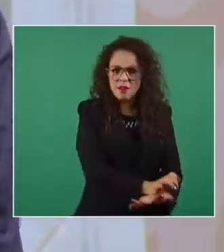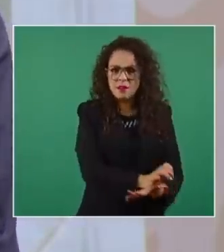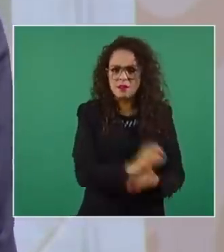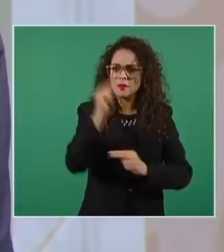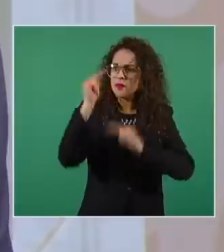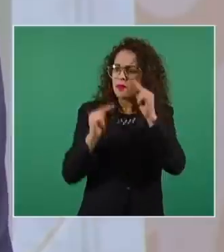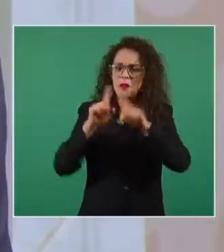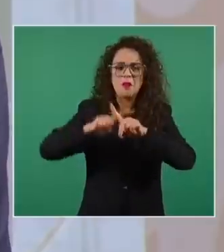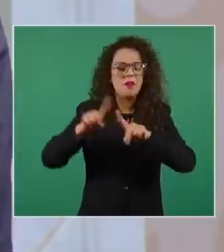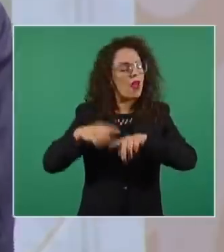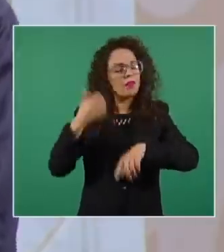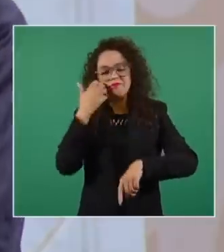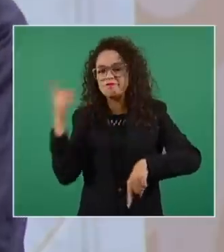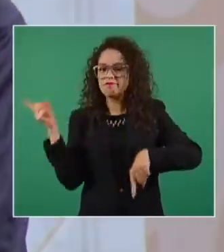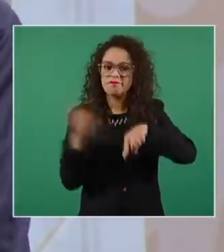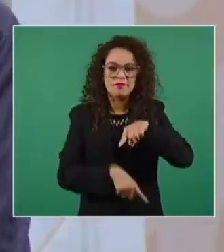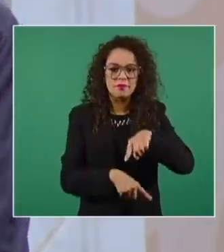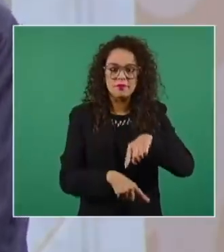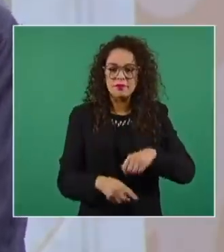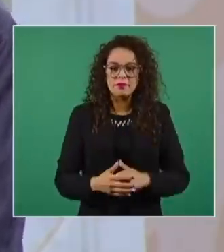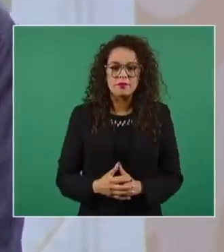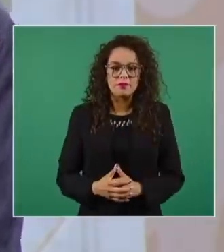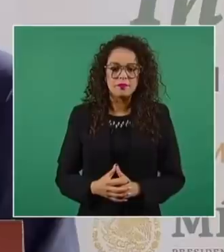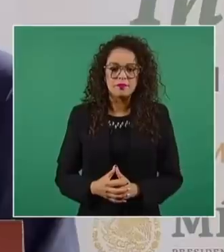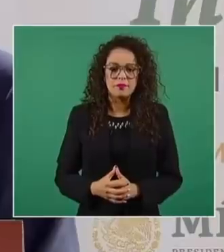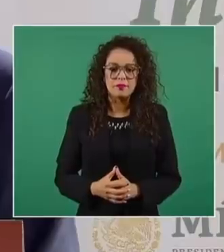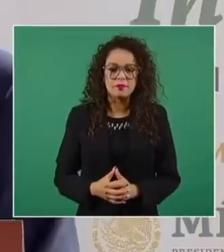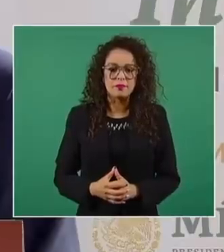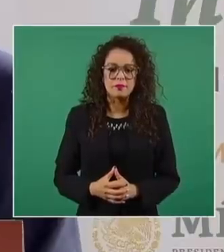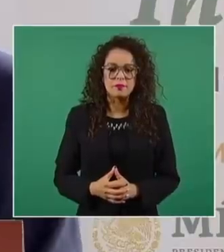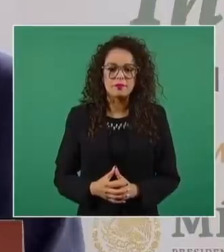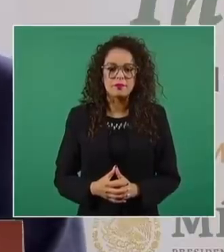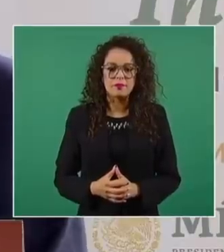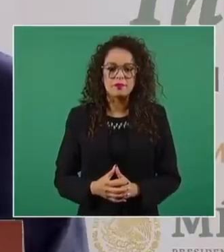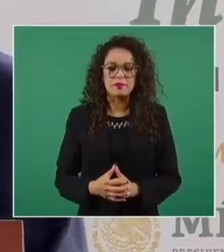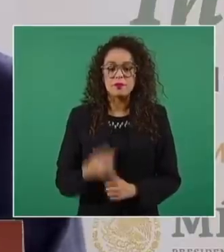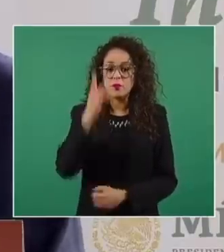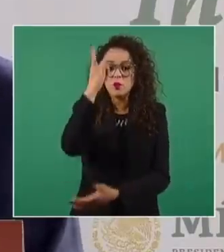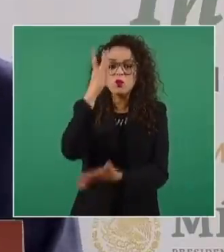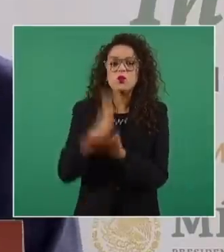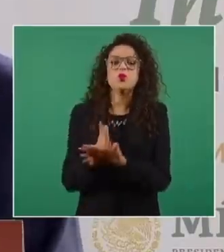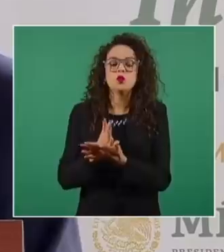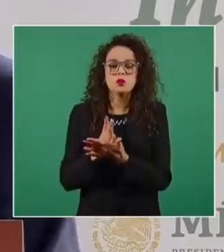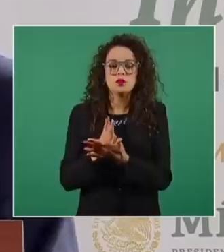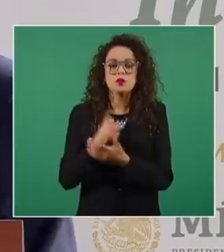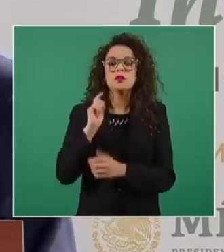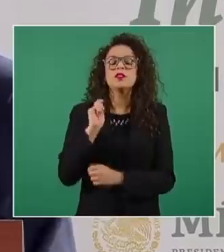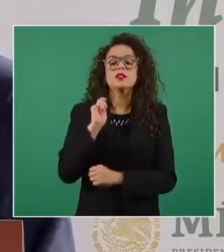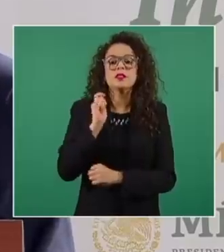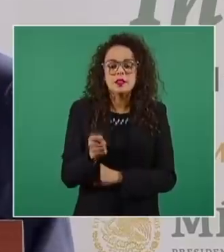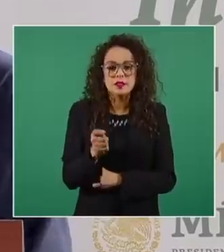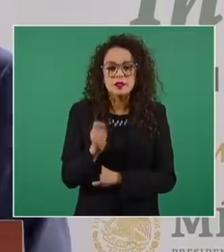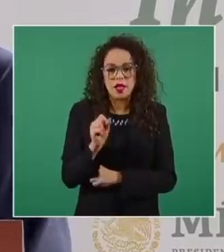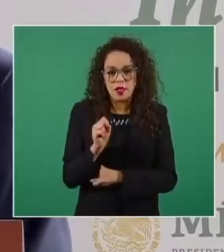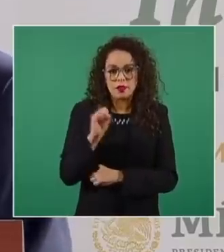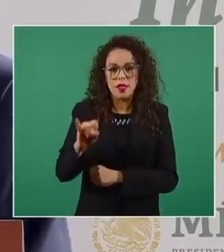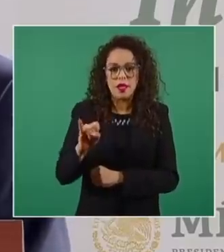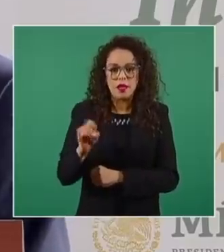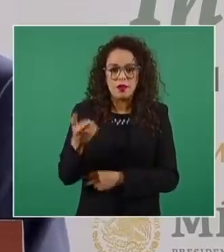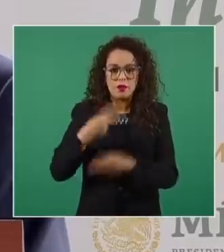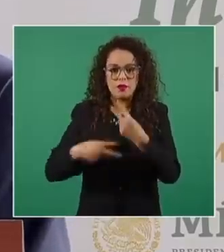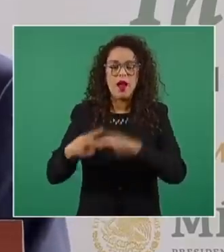clasismo y la discriminación, y que solo reine e impere la